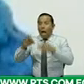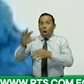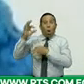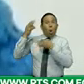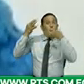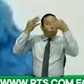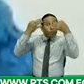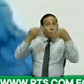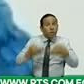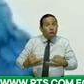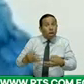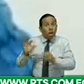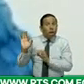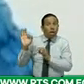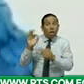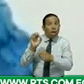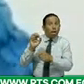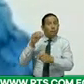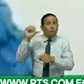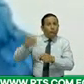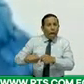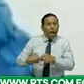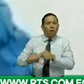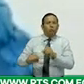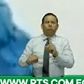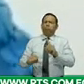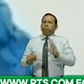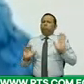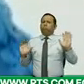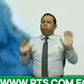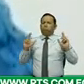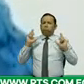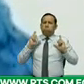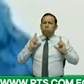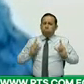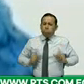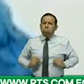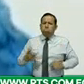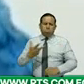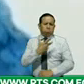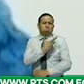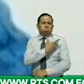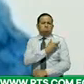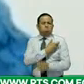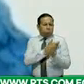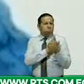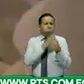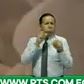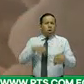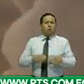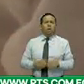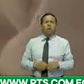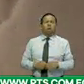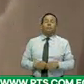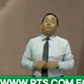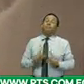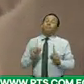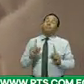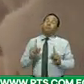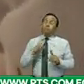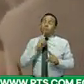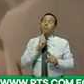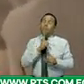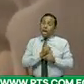se indique que sea un riesgo para la integridad de los pacientes o de las personas vacunadas. Aunque dice, pueden